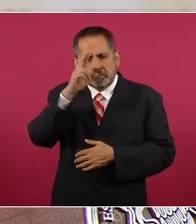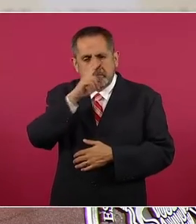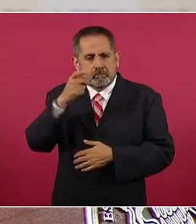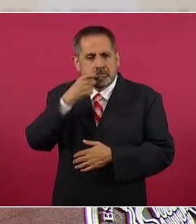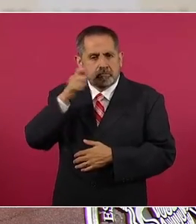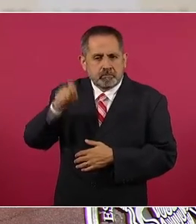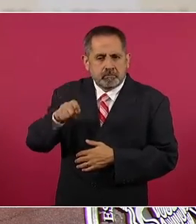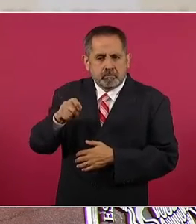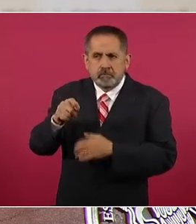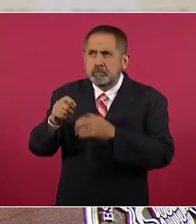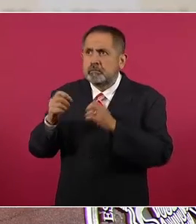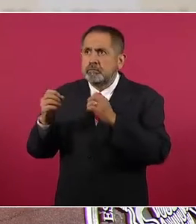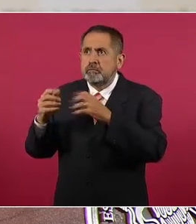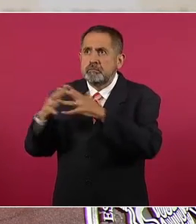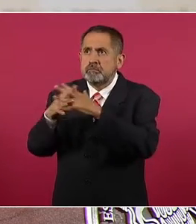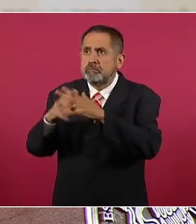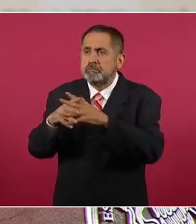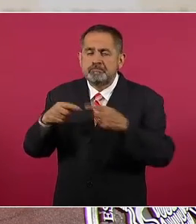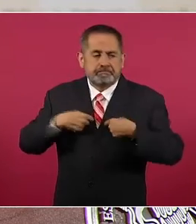y Ucrania,